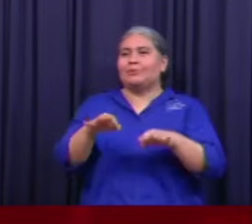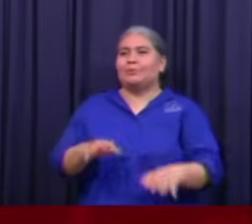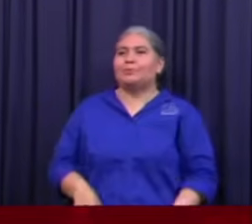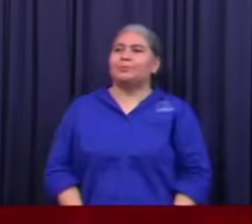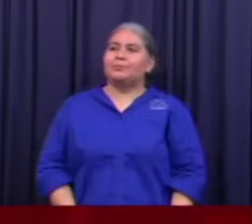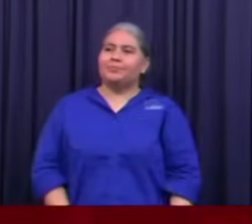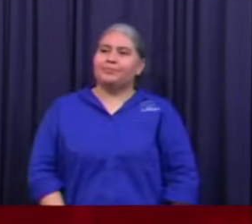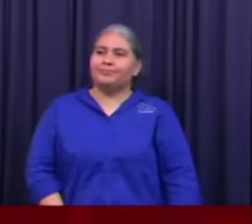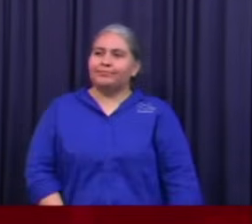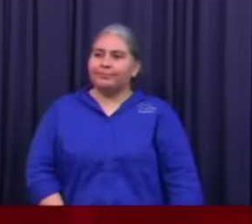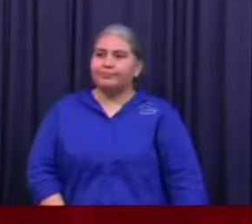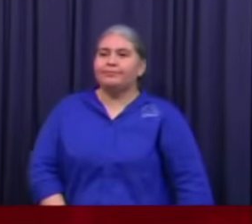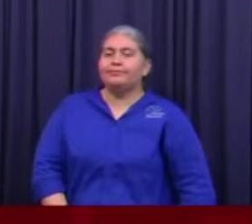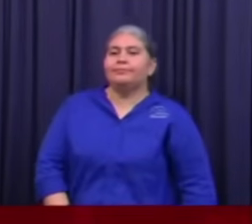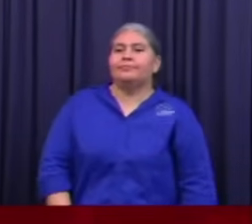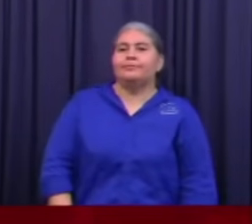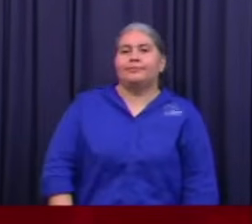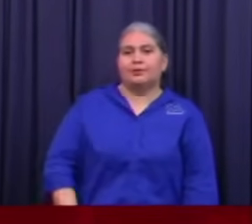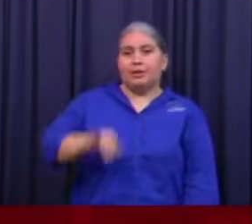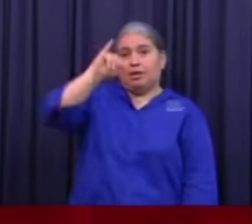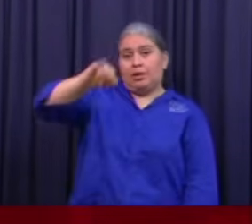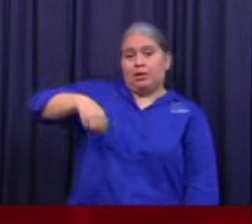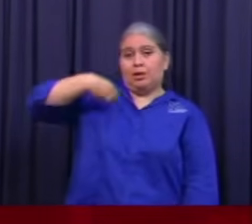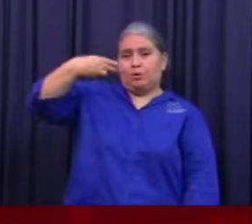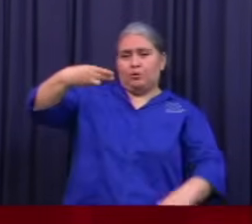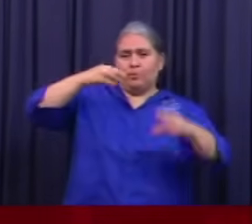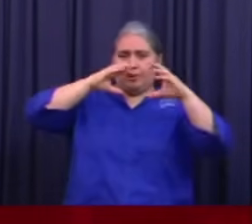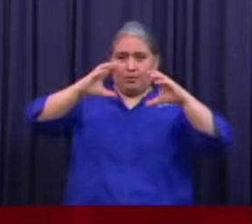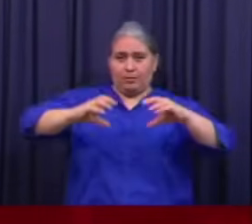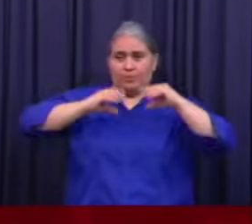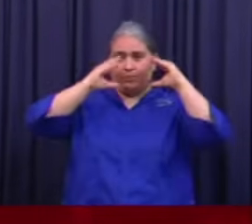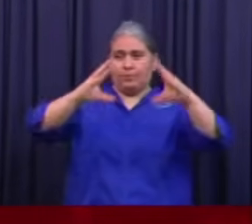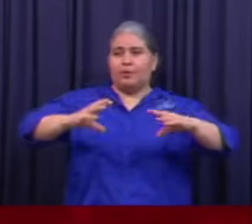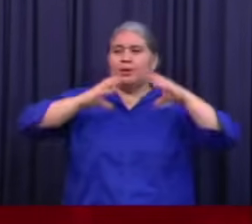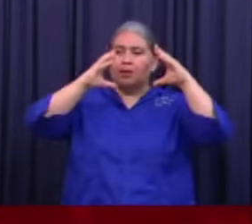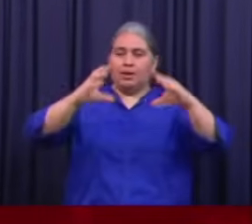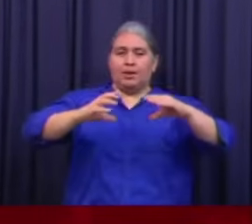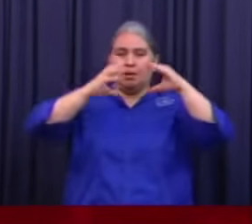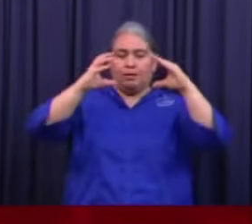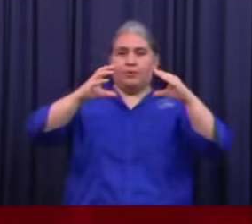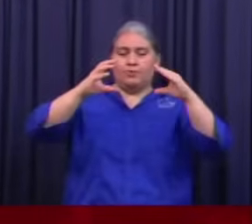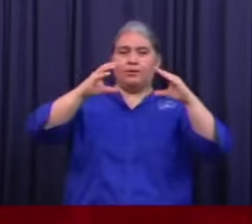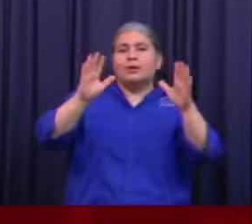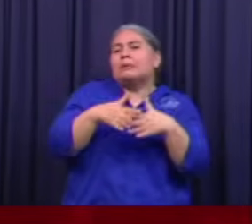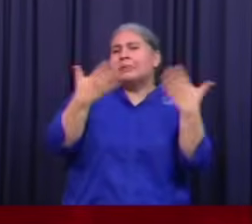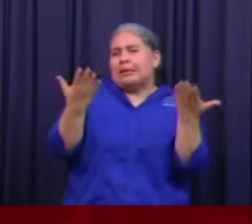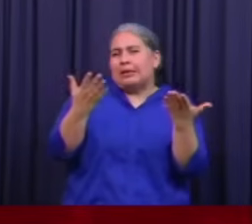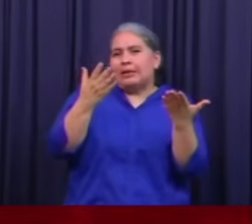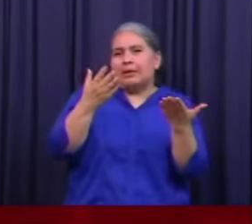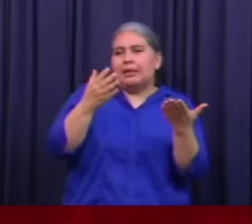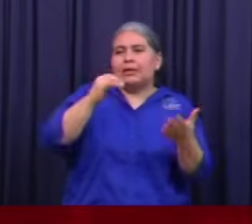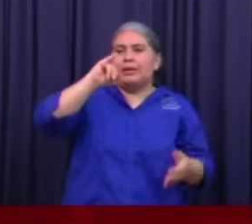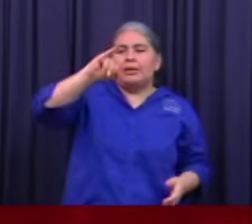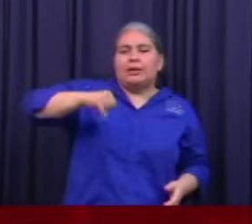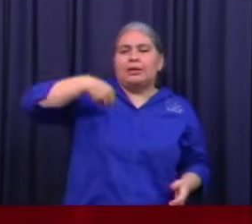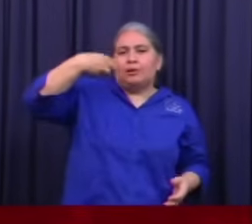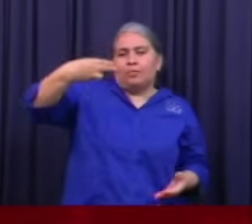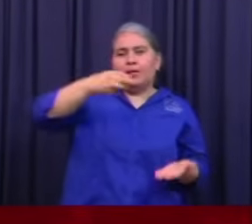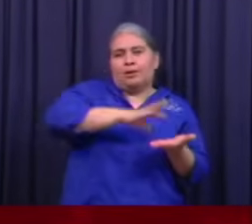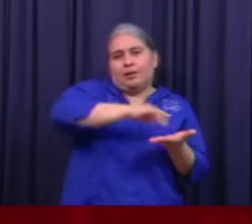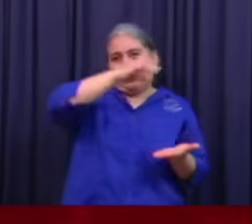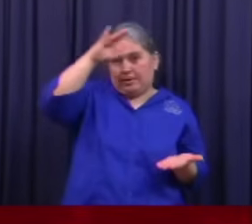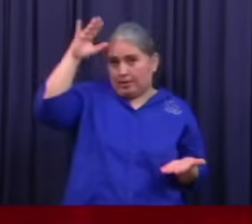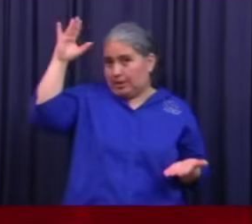alabando gozoso y con Hermosura y la tristeza del mundo huyó de ti el señor